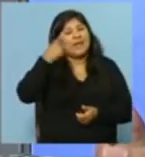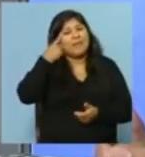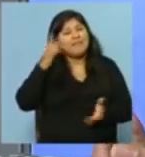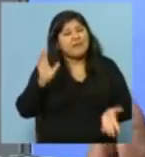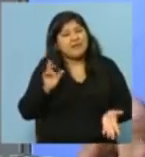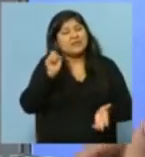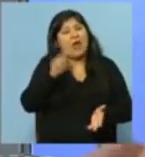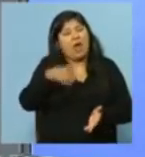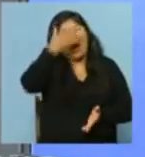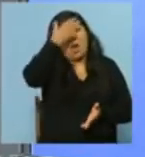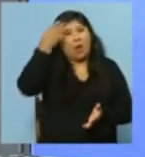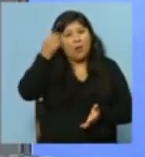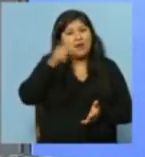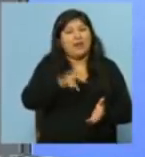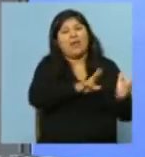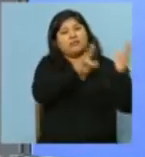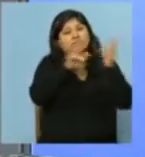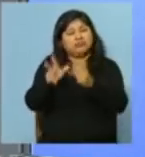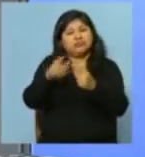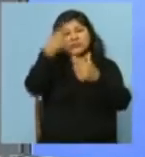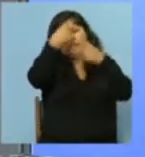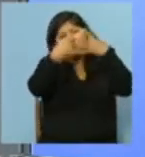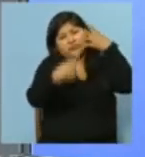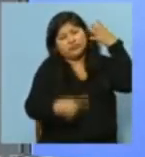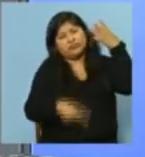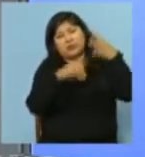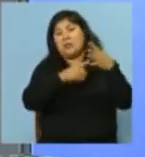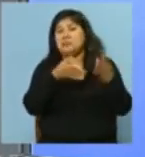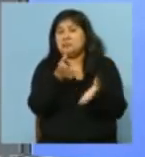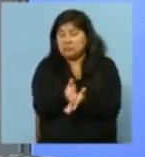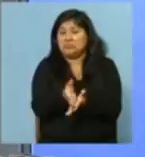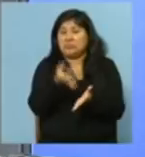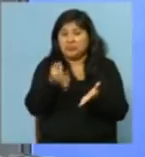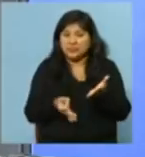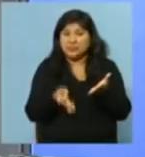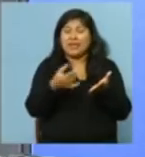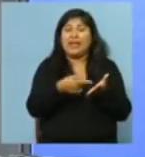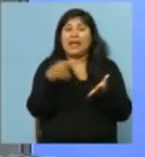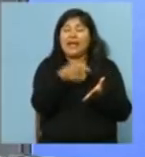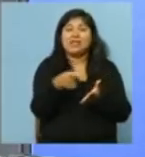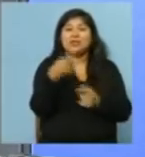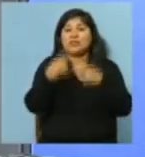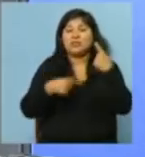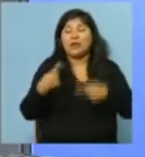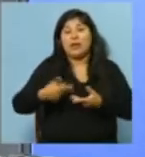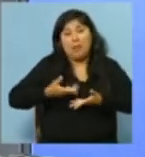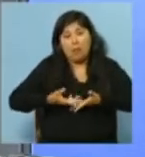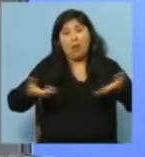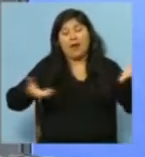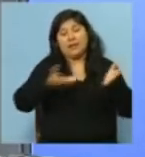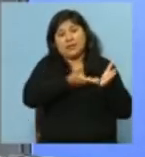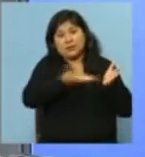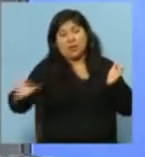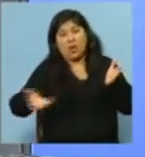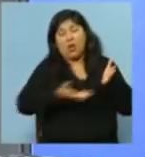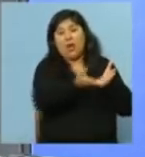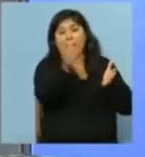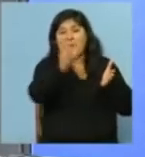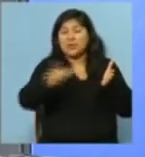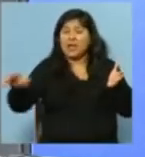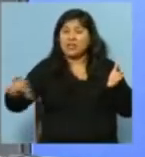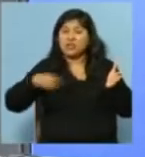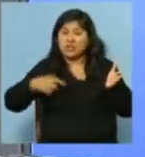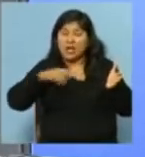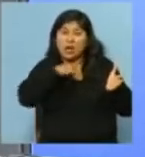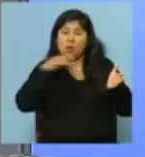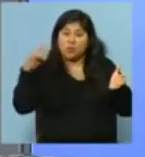contundente en los datos que expresó no este Nada mejor que que poner de de Cara a la sociedad una una más que un